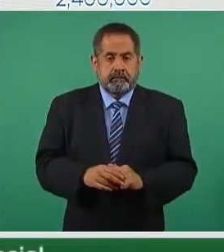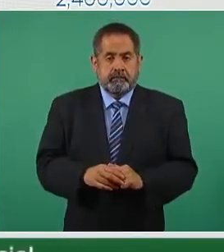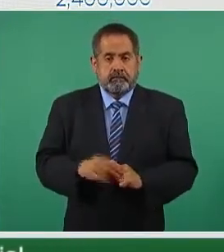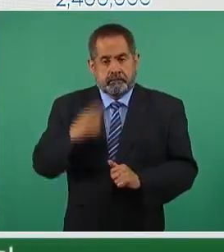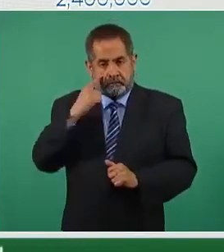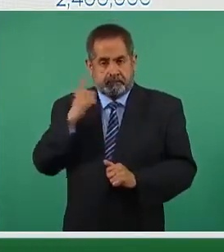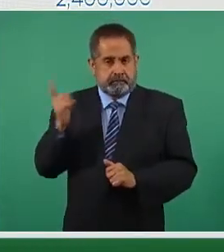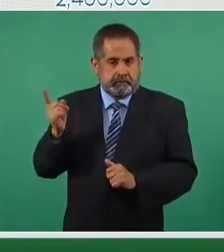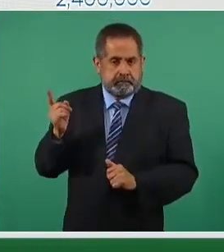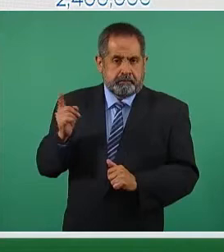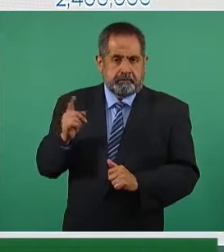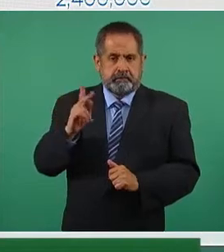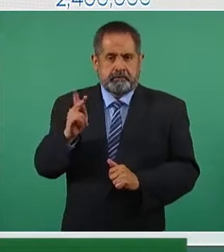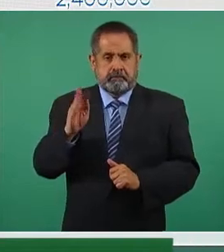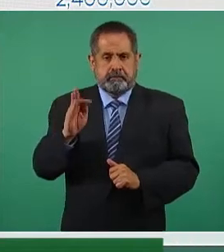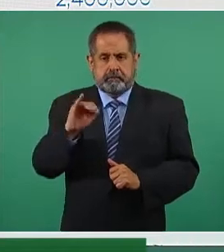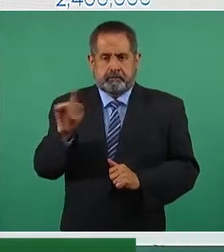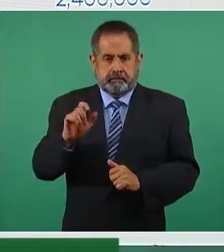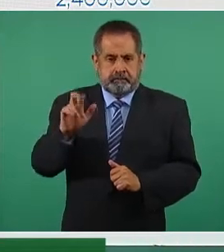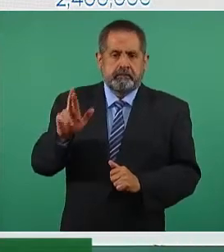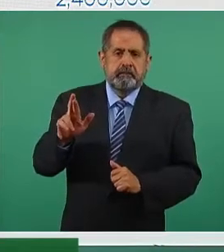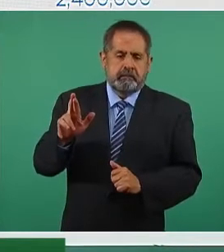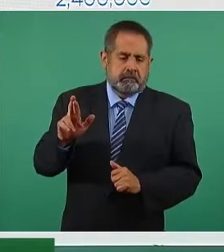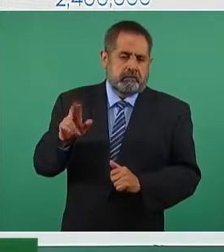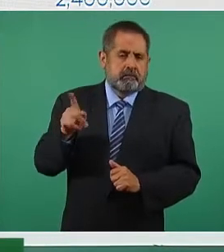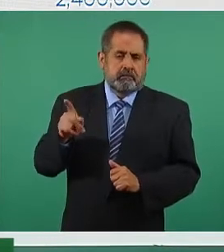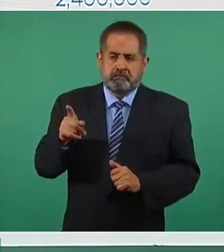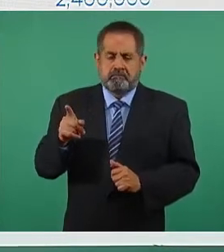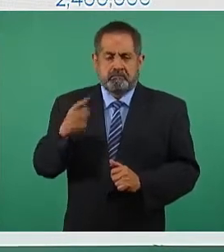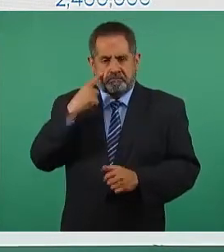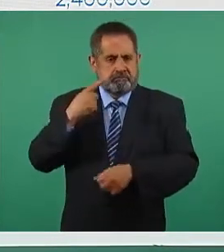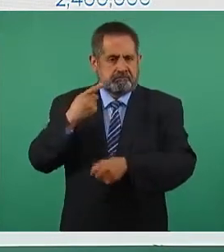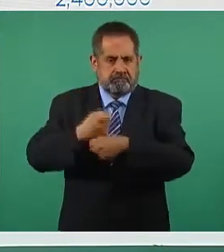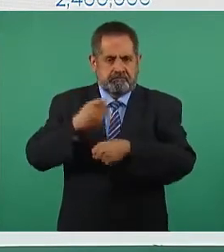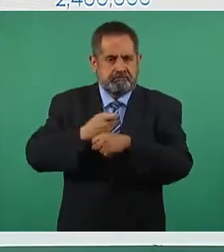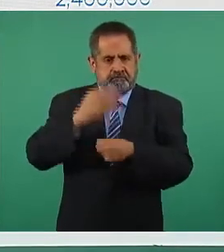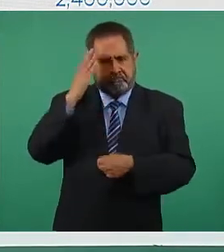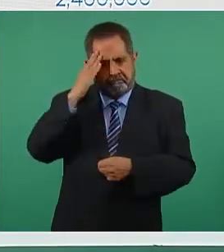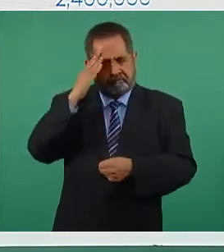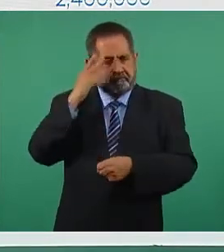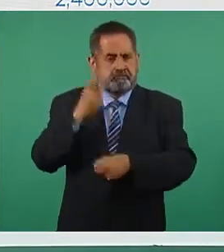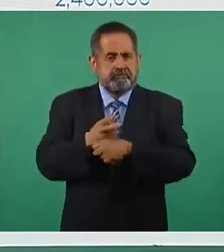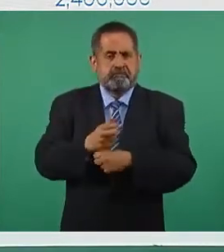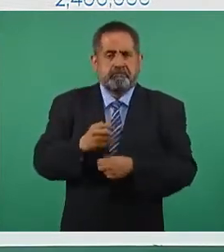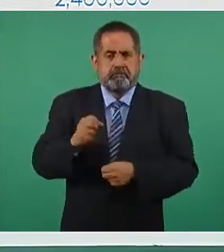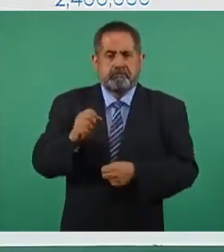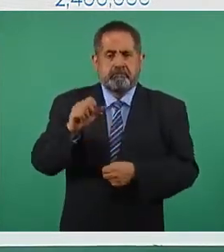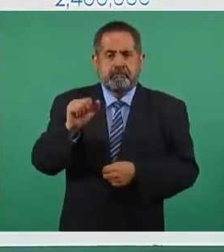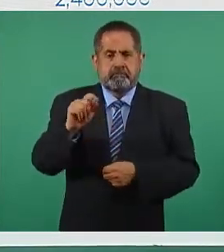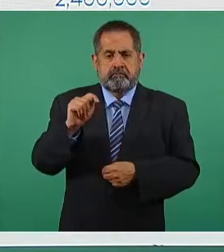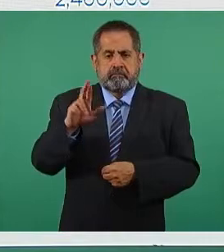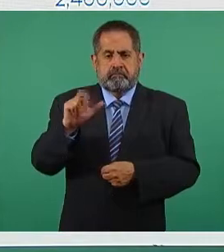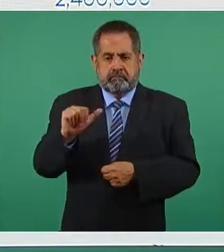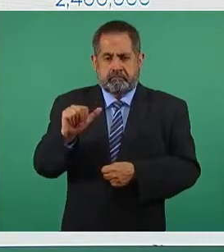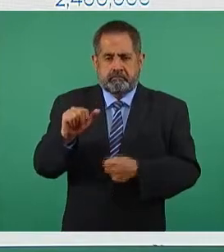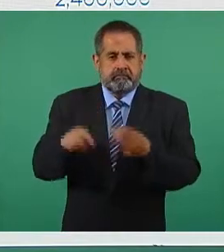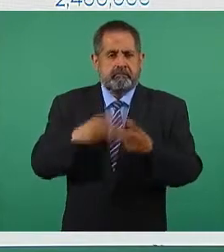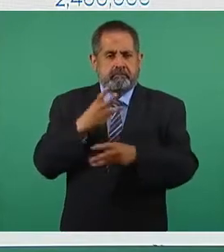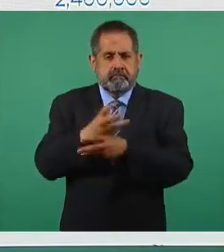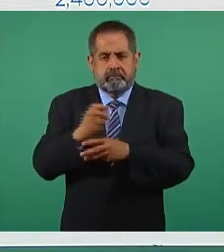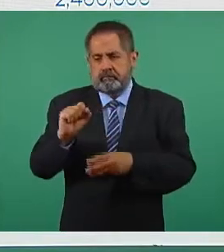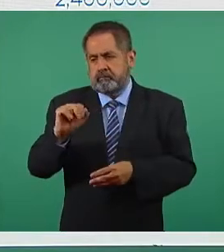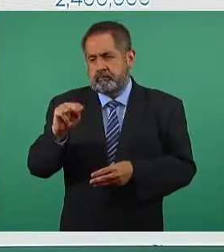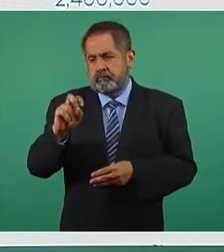esencia, Pfizer ha sido la parte principal, segundo lugar Astra, tercero